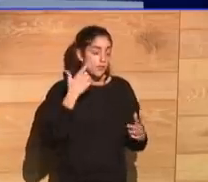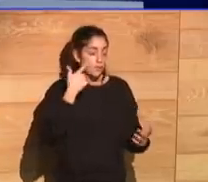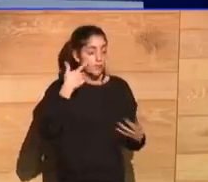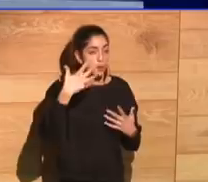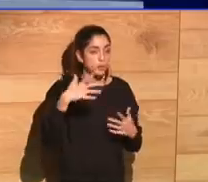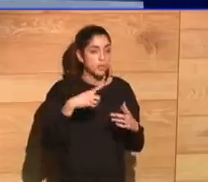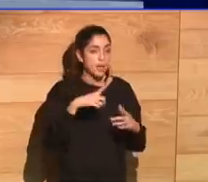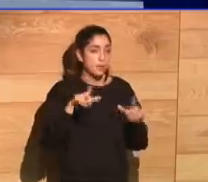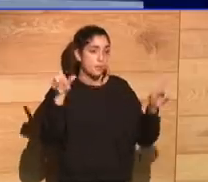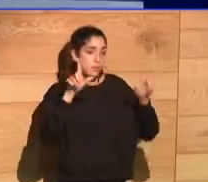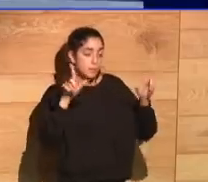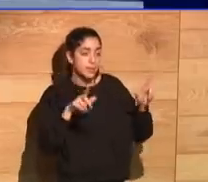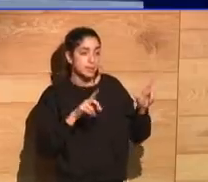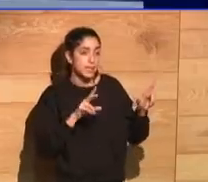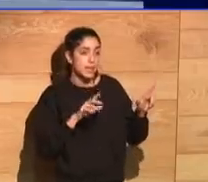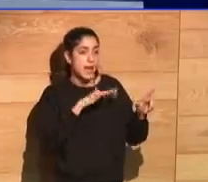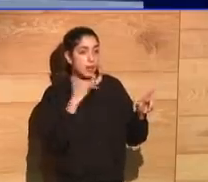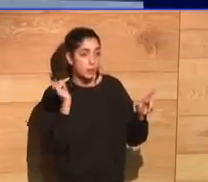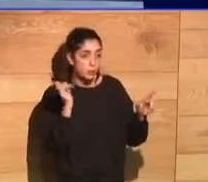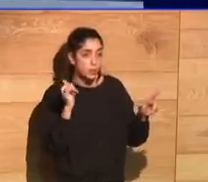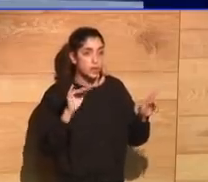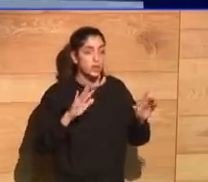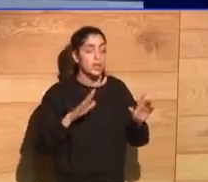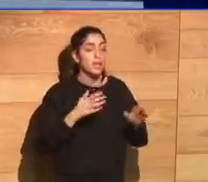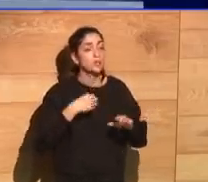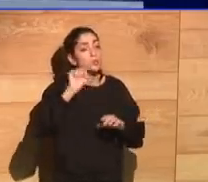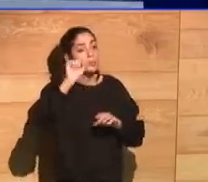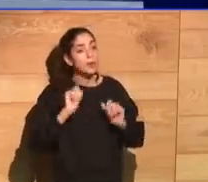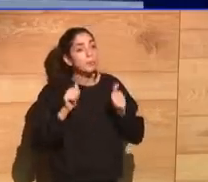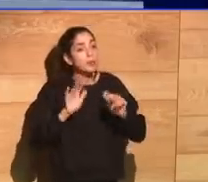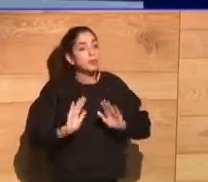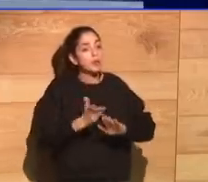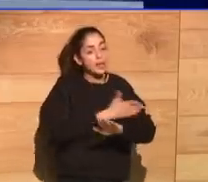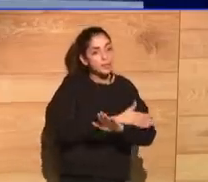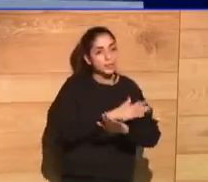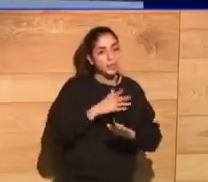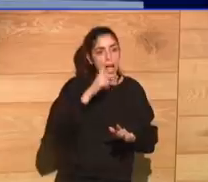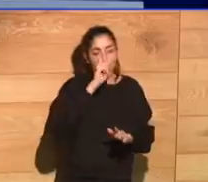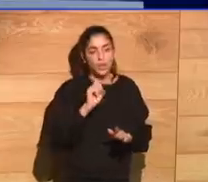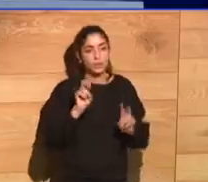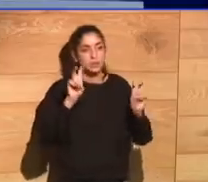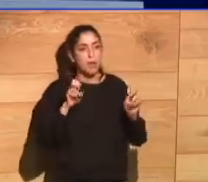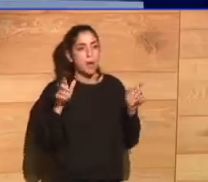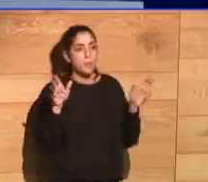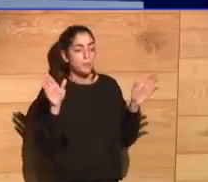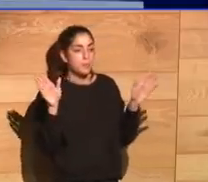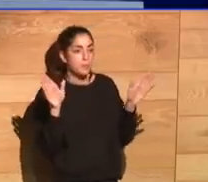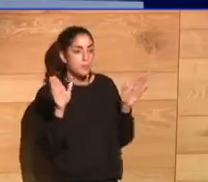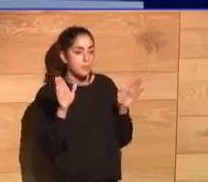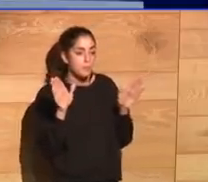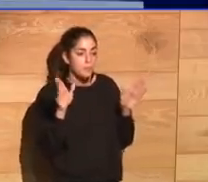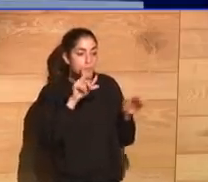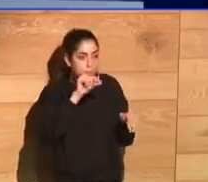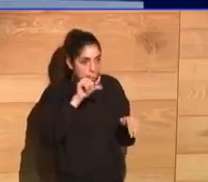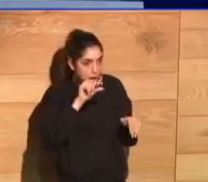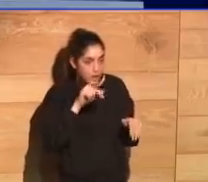se hizo verdaderamente popular fue en Superman, pero esta técnica es previa. Acordaos de cuando hablábamos de los pájaros, por ejemplo, ¿os acordáis? Con aquellas técnicas de